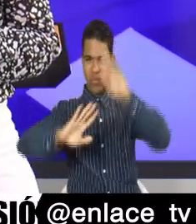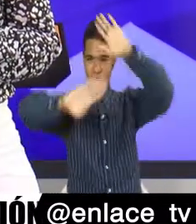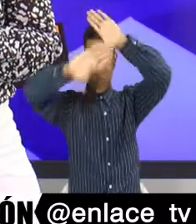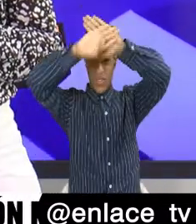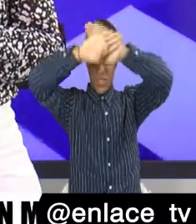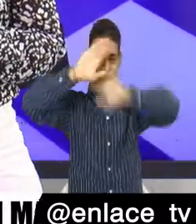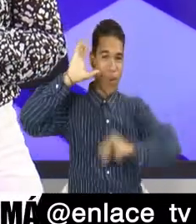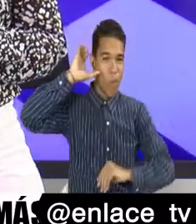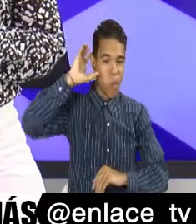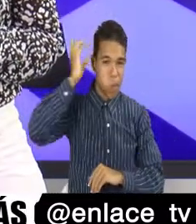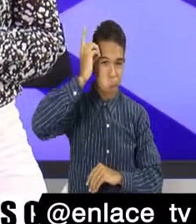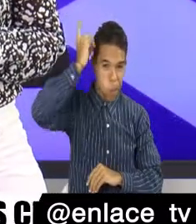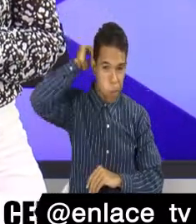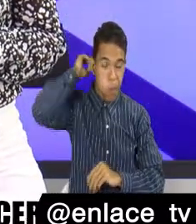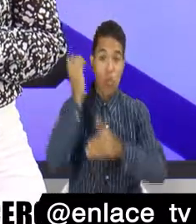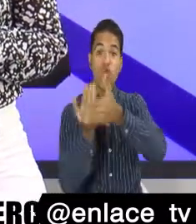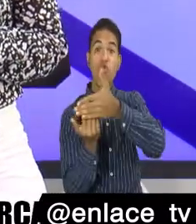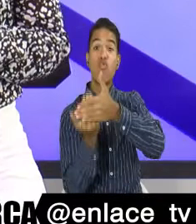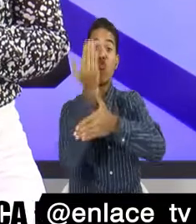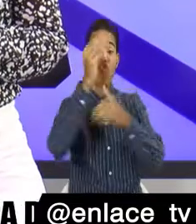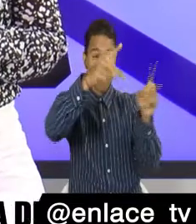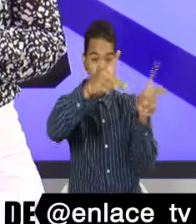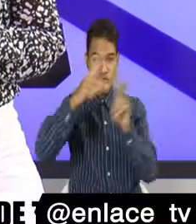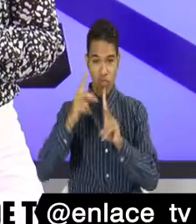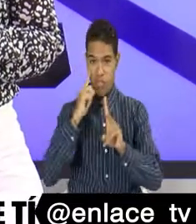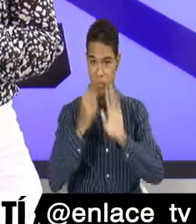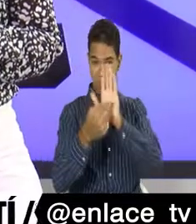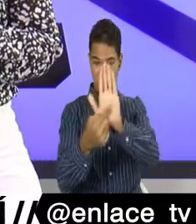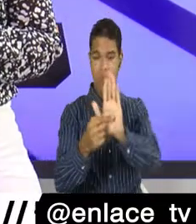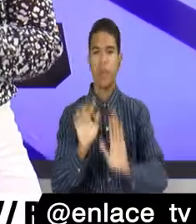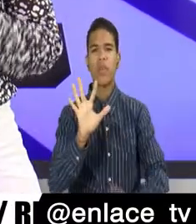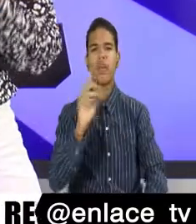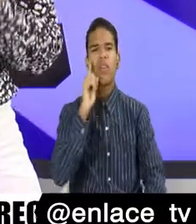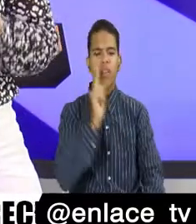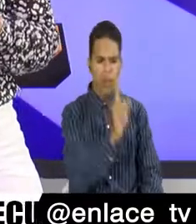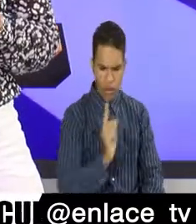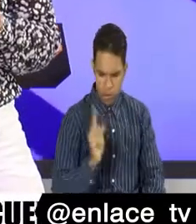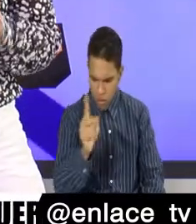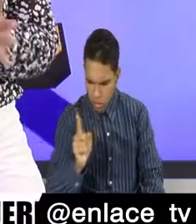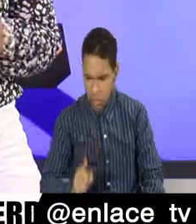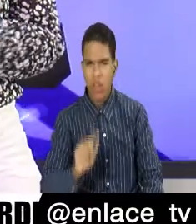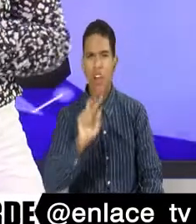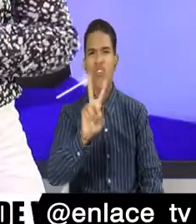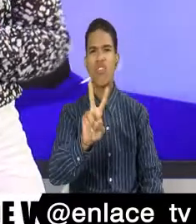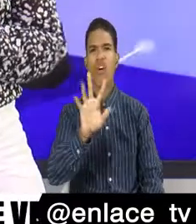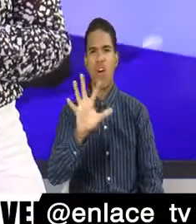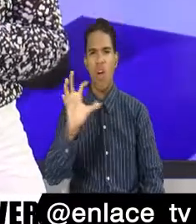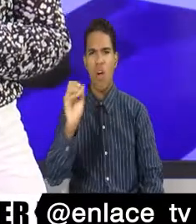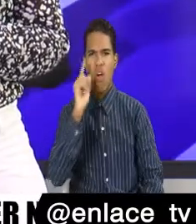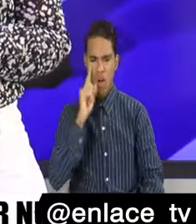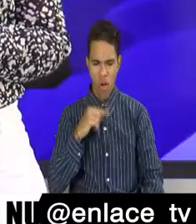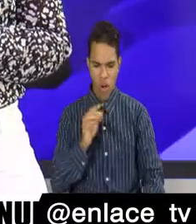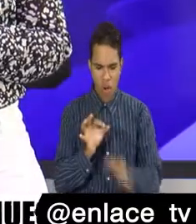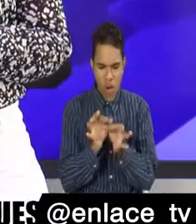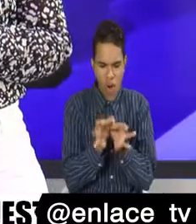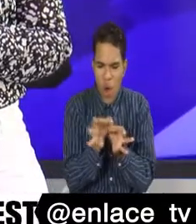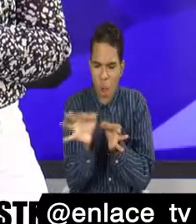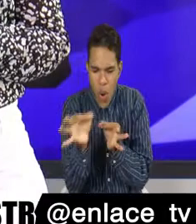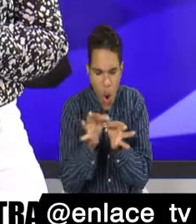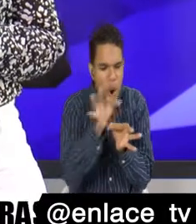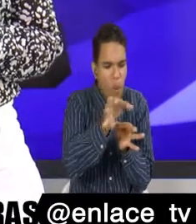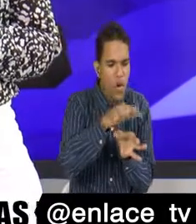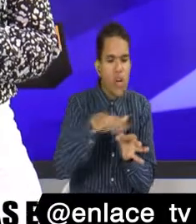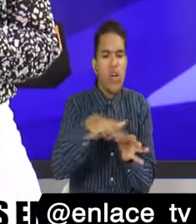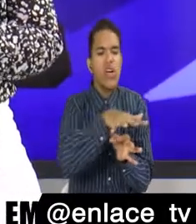del alcalde Darío Echeverri durante el fin de semana. 250 familias de cuatro veredas de esa jurisdicción son sin duda las